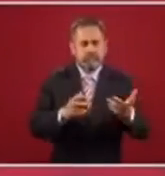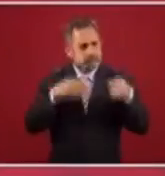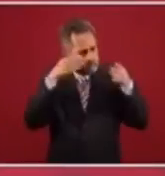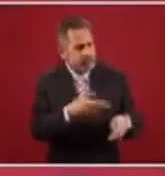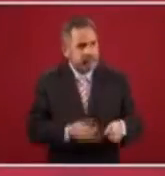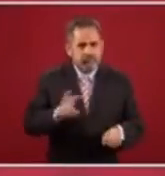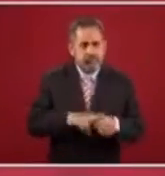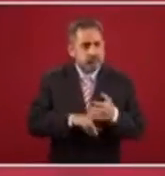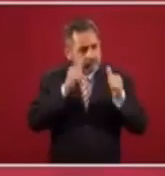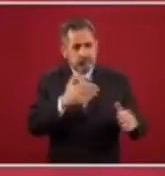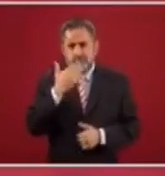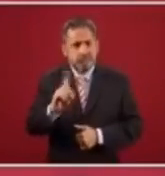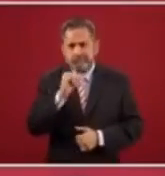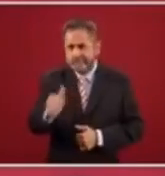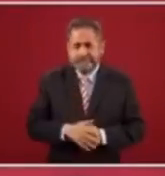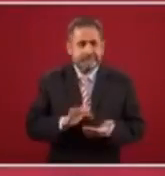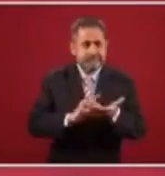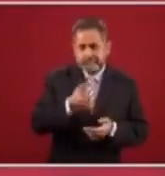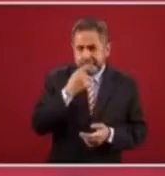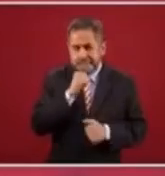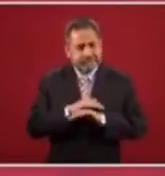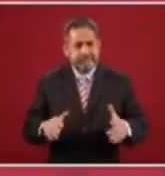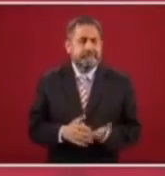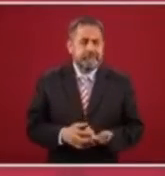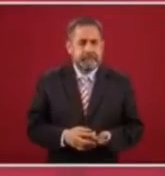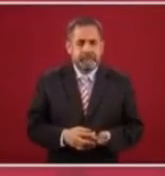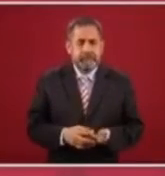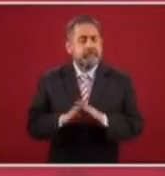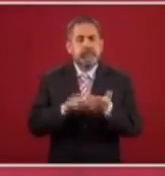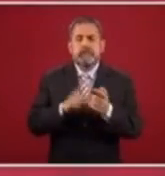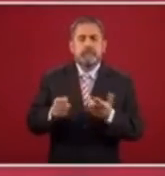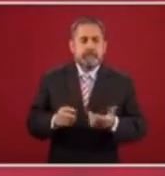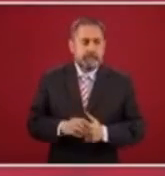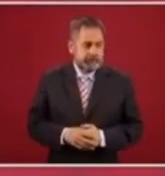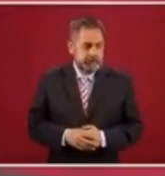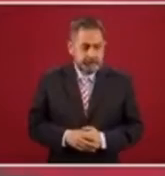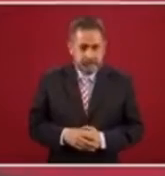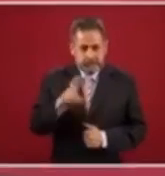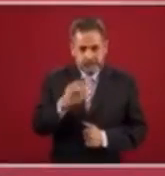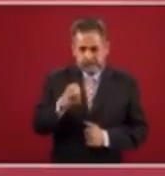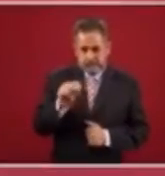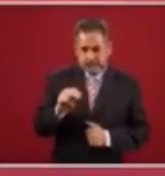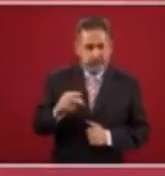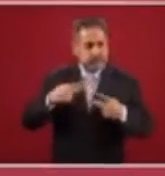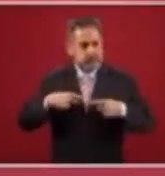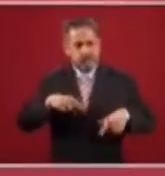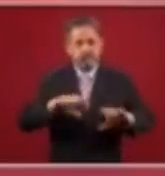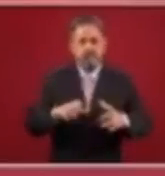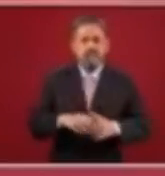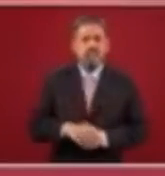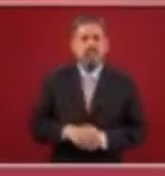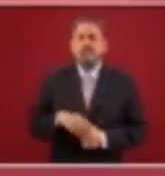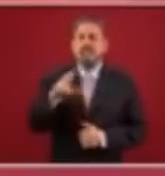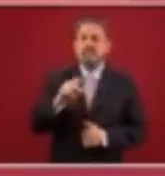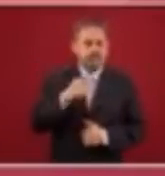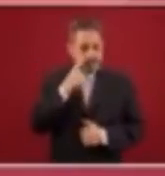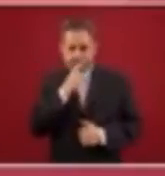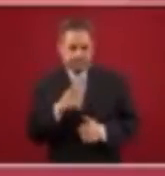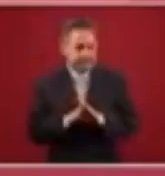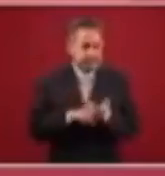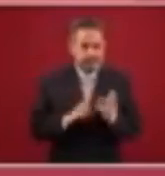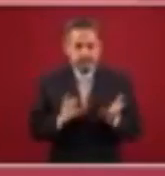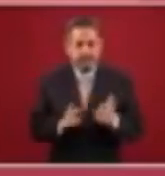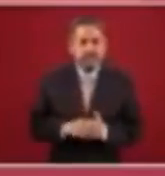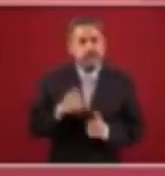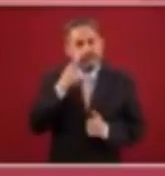no había atención médica, no había medicamentos. Entonces, no es así. La gente, al final de cuentas, no distingue y no tiene por qué